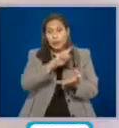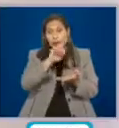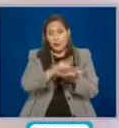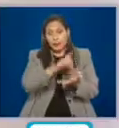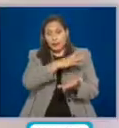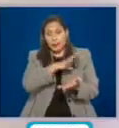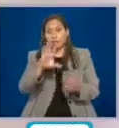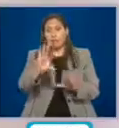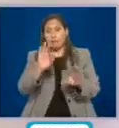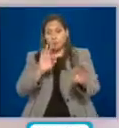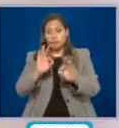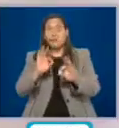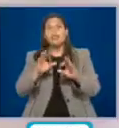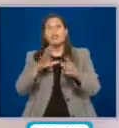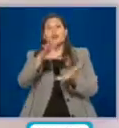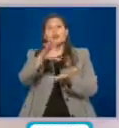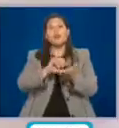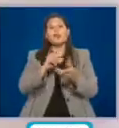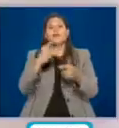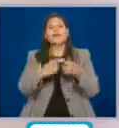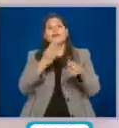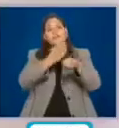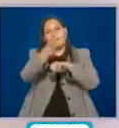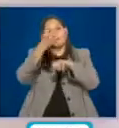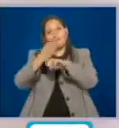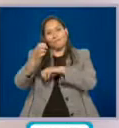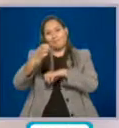fueron tomadas también como algo